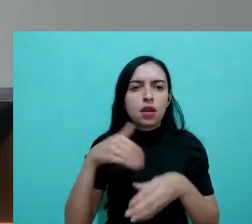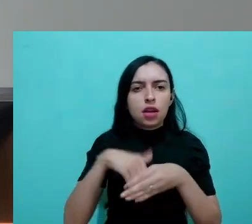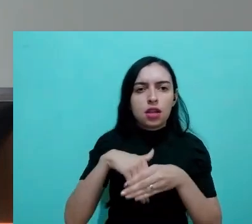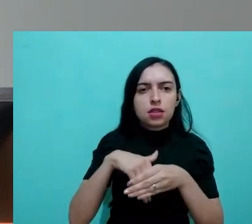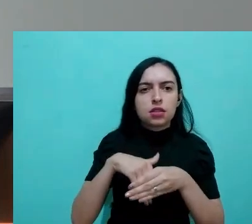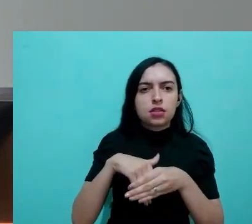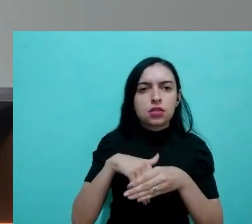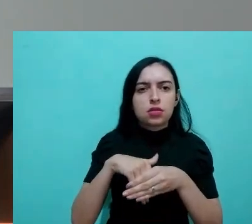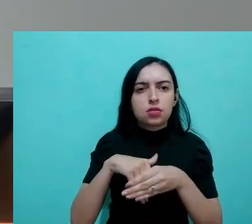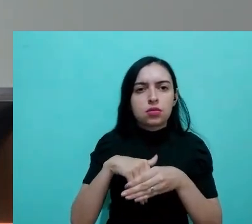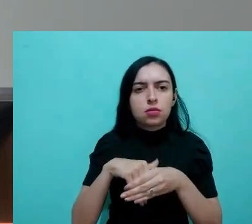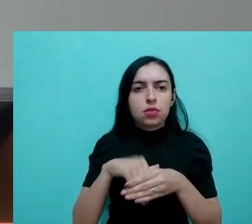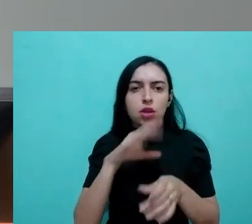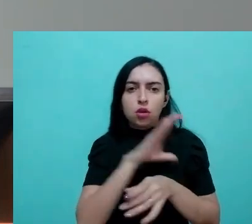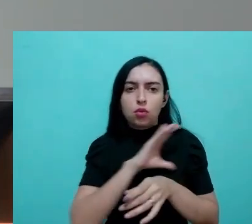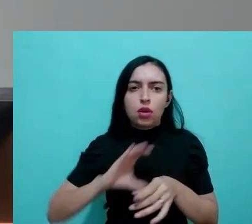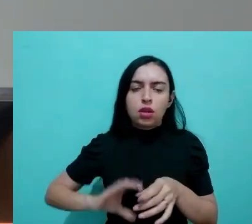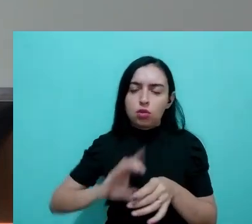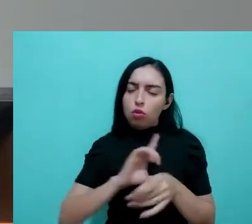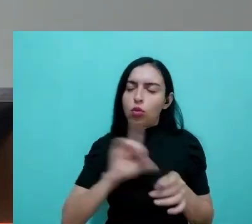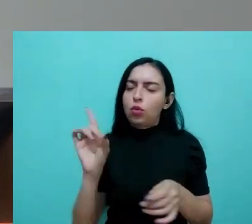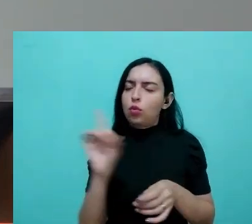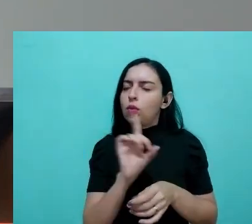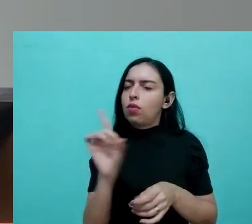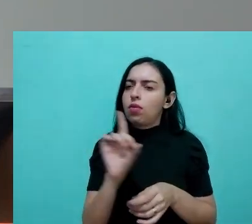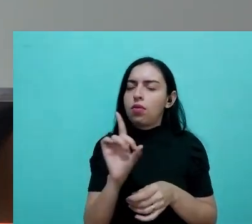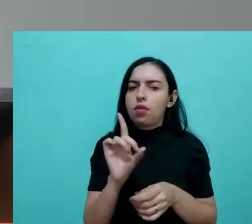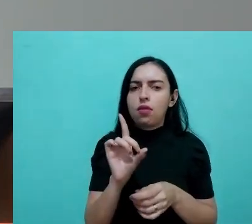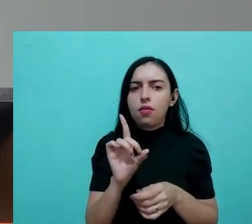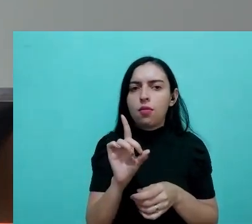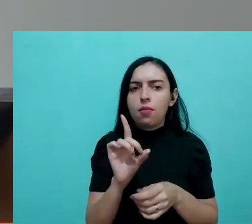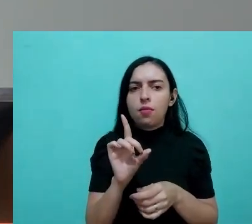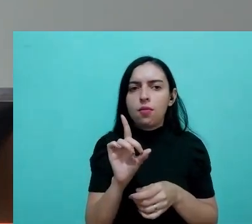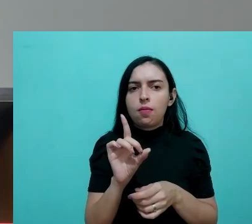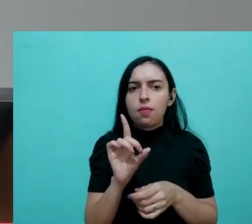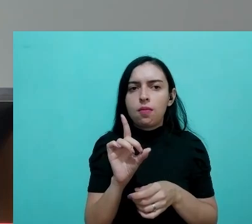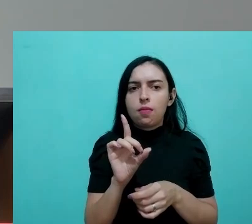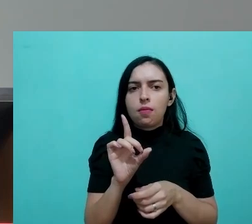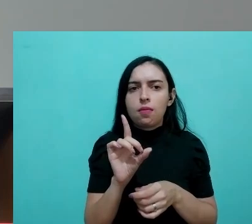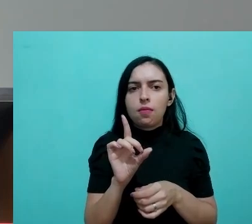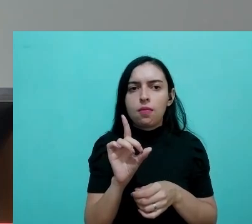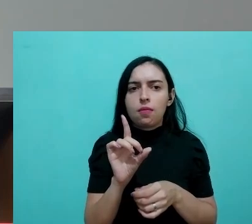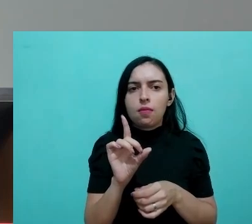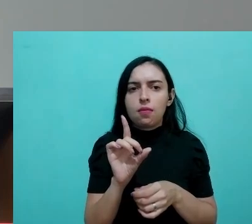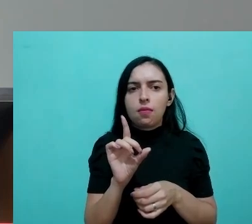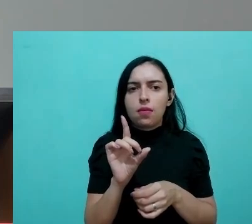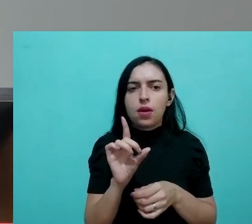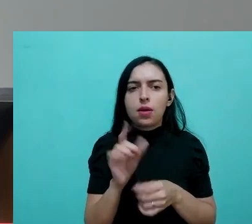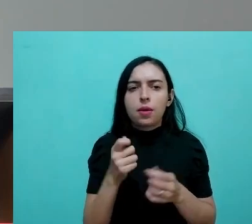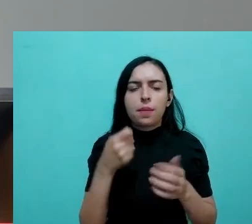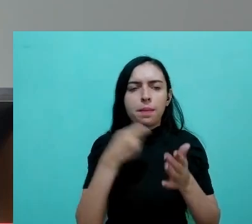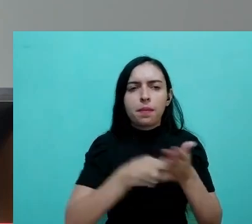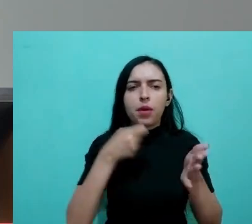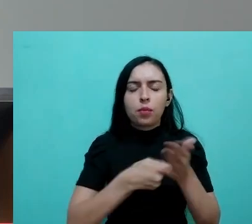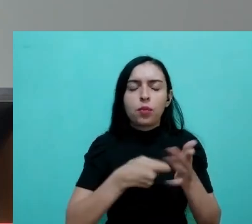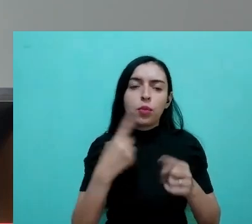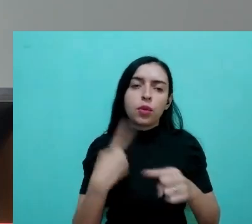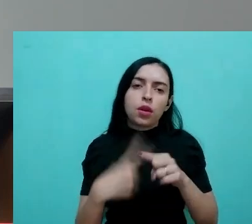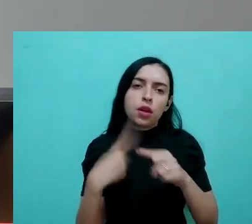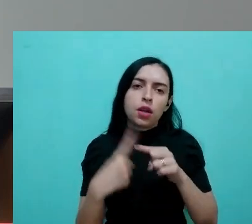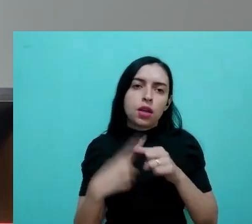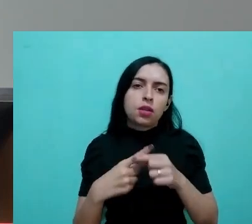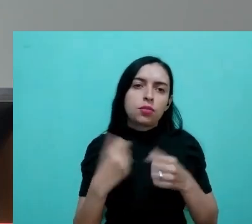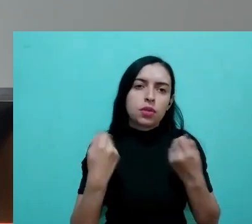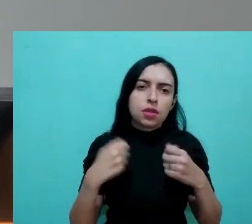tipo católico y no de tipo como el protestantismo, porque necesitamos